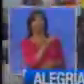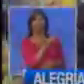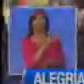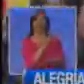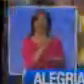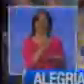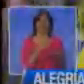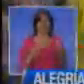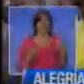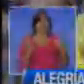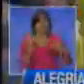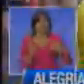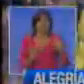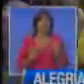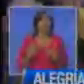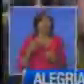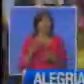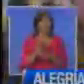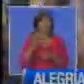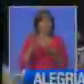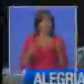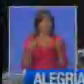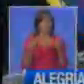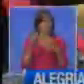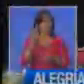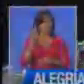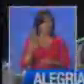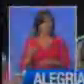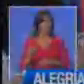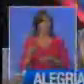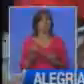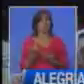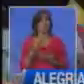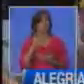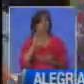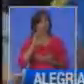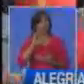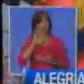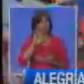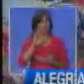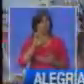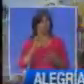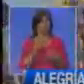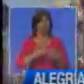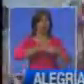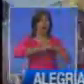Con esta emoción, más de 1000 ecuatorianos festejaron el gol de Felipe Caicedo en el Estadio Nacional de Santiago.